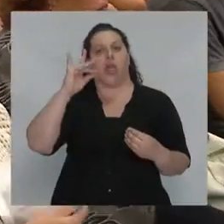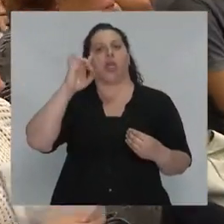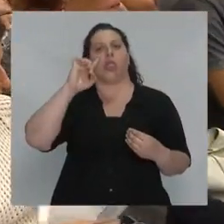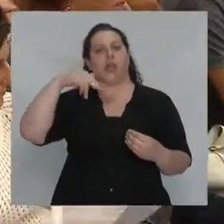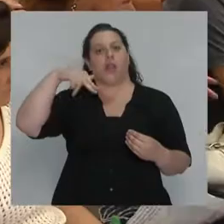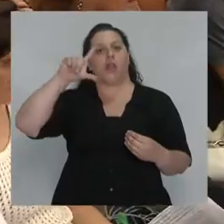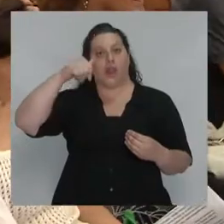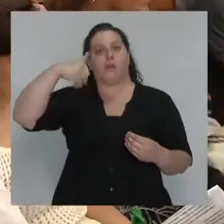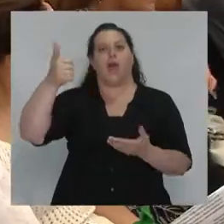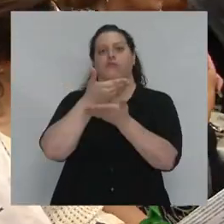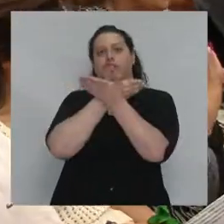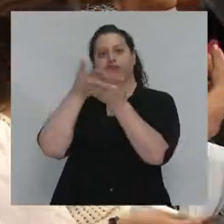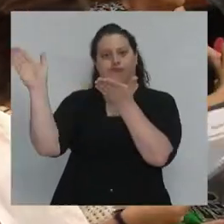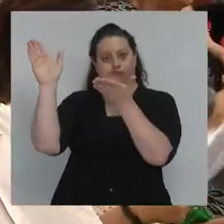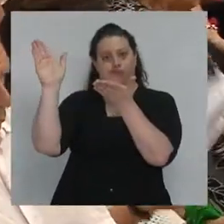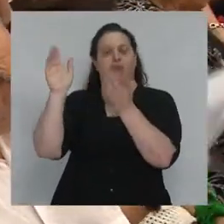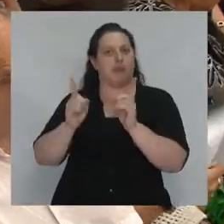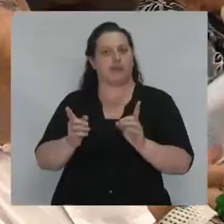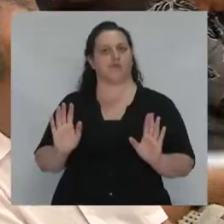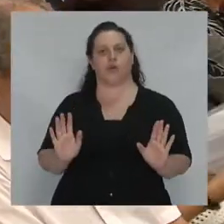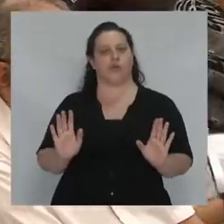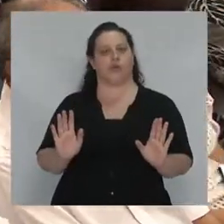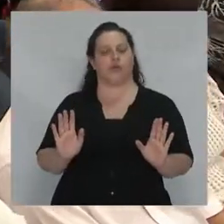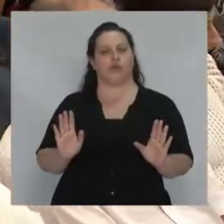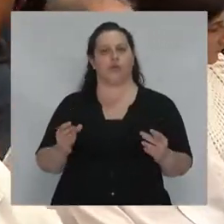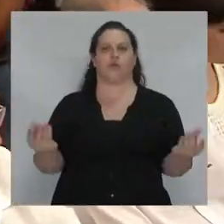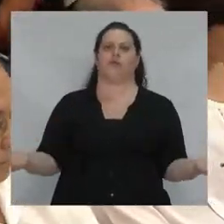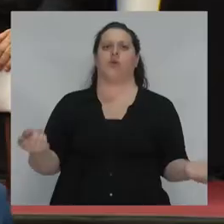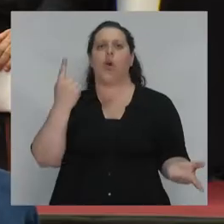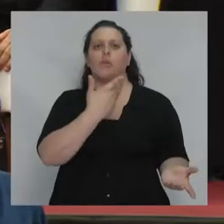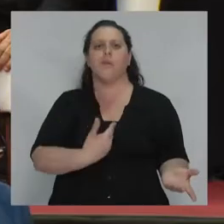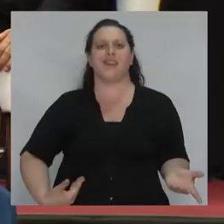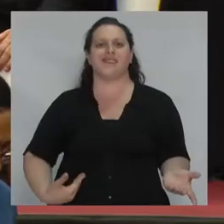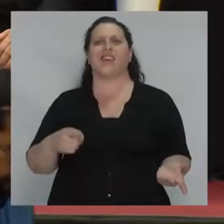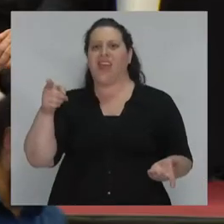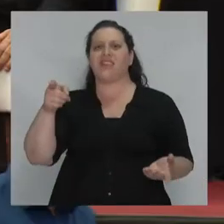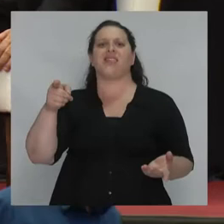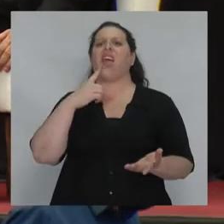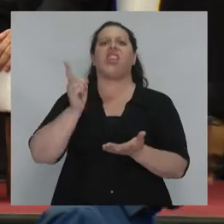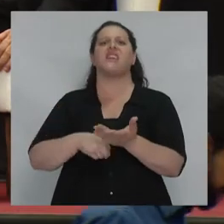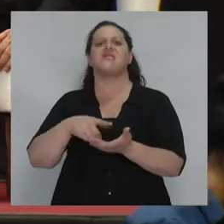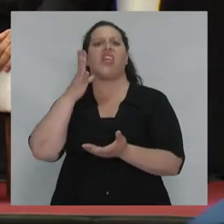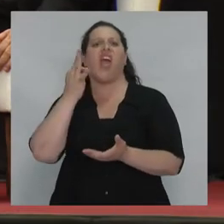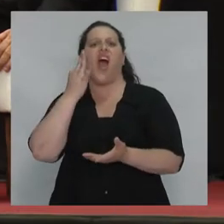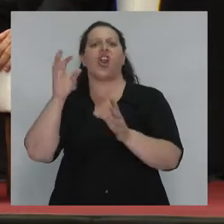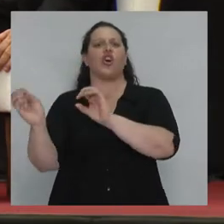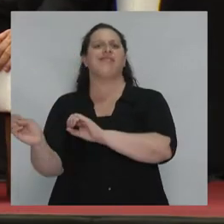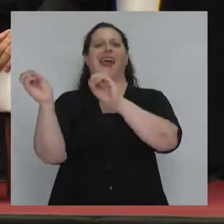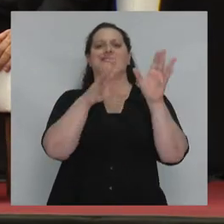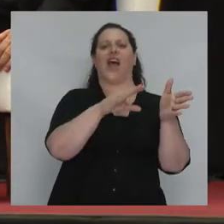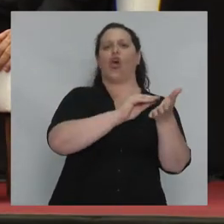Rousseff. Por favor, destituir a un presidente porque hace un traslado administrativo dentro de